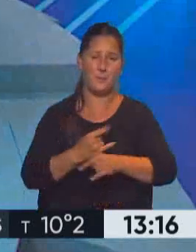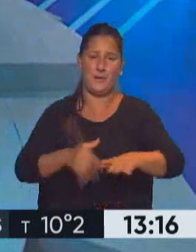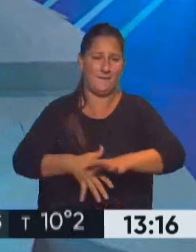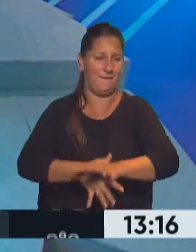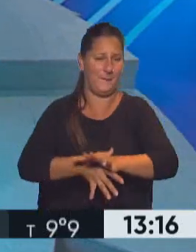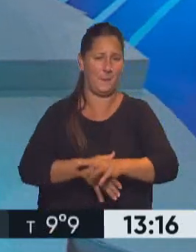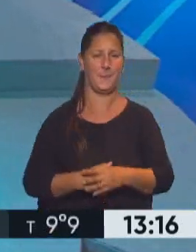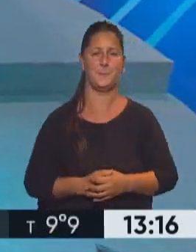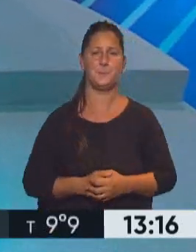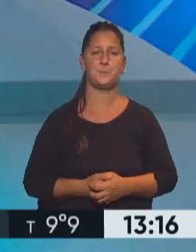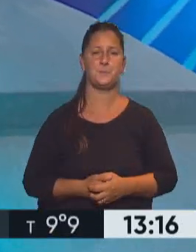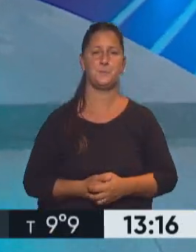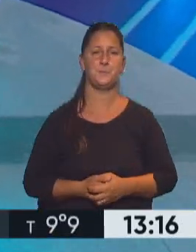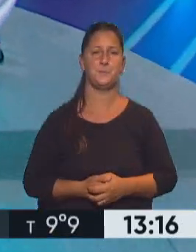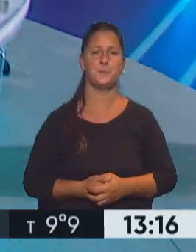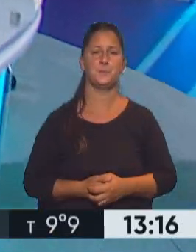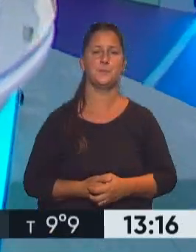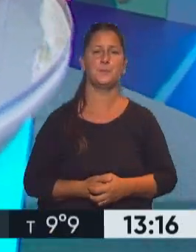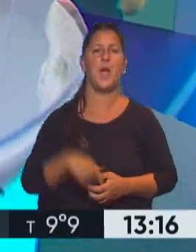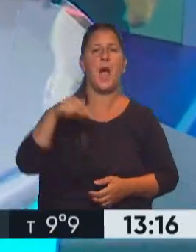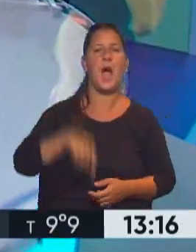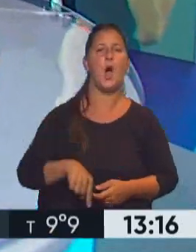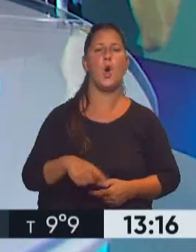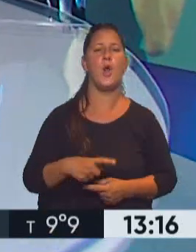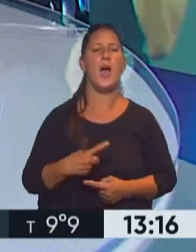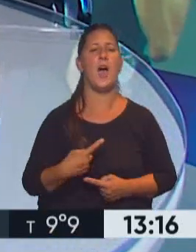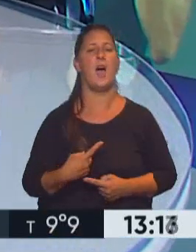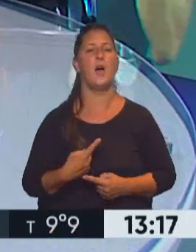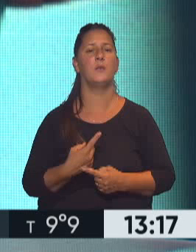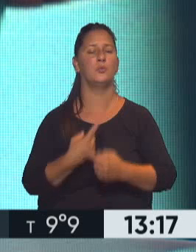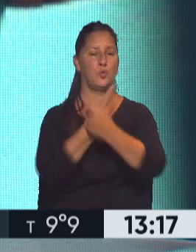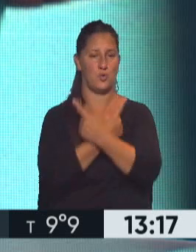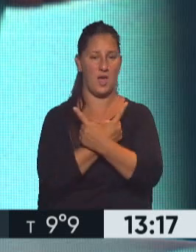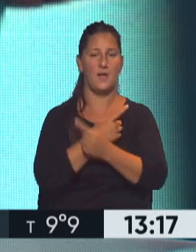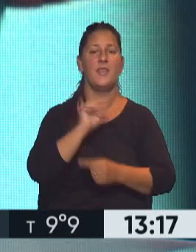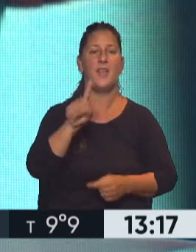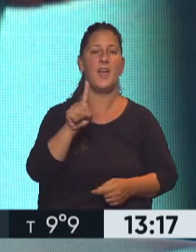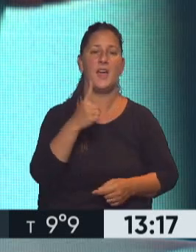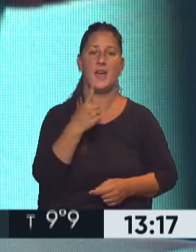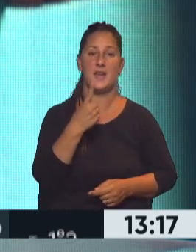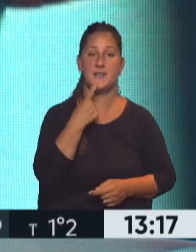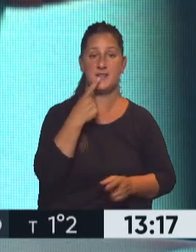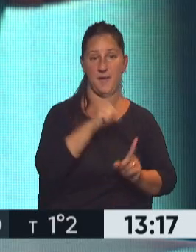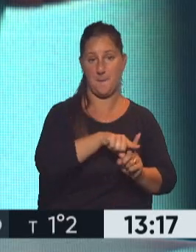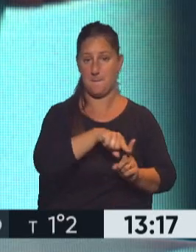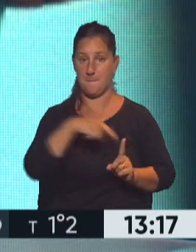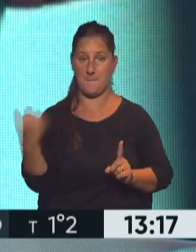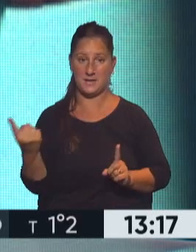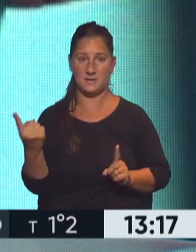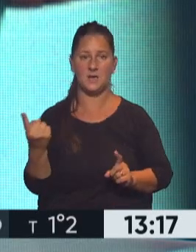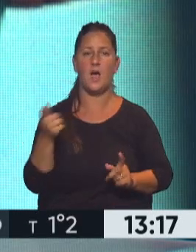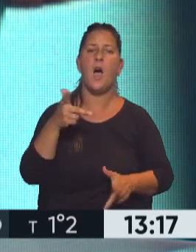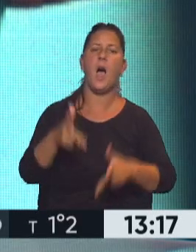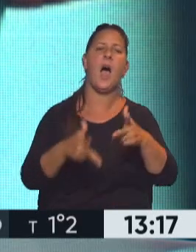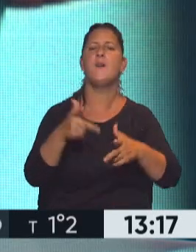A ver, Julián, Sí. Álvarez, protagonista sin dudas del fútbol argentino, sí. de River, y con un pase, dicen, a partir de junio. Quien habló de